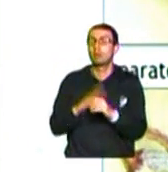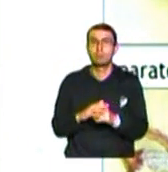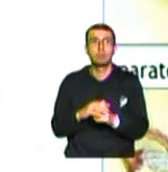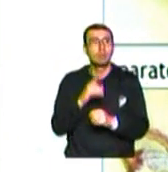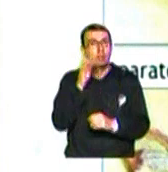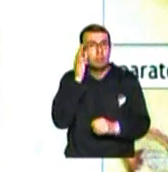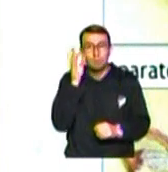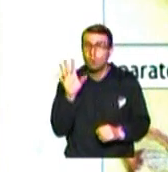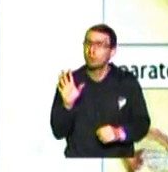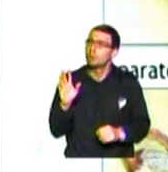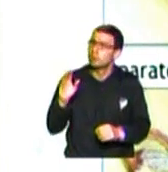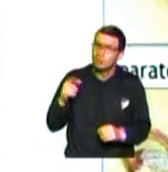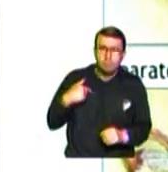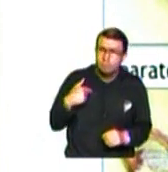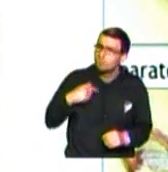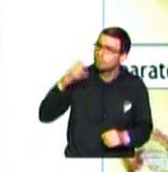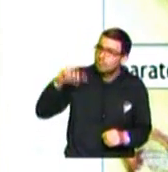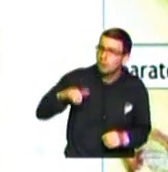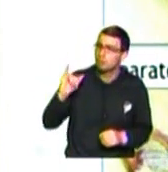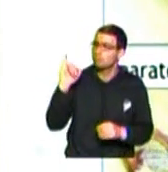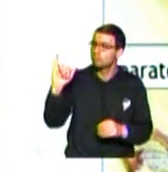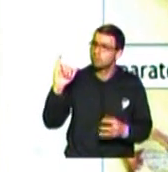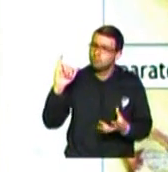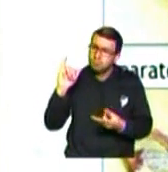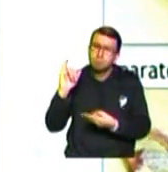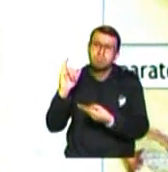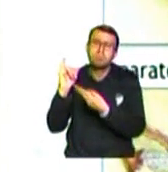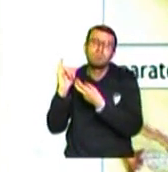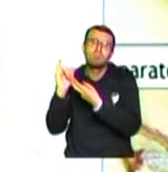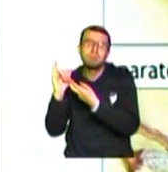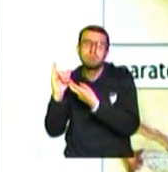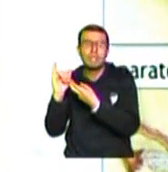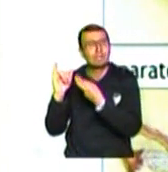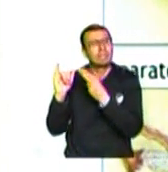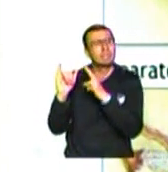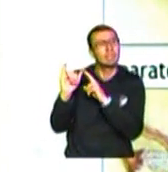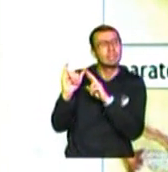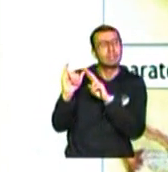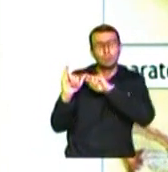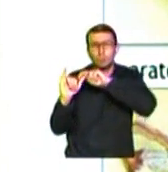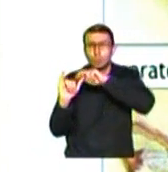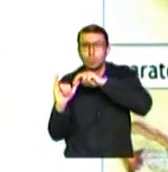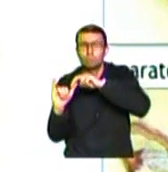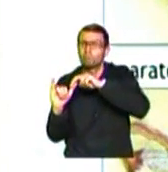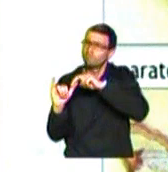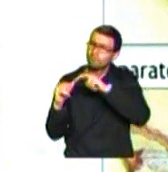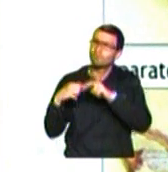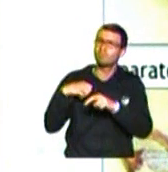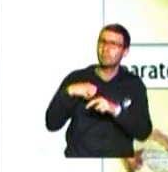masa muy grande para yo por tacto vaginal decirle a la señora si tiene o no tiene. Entonces, en conclusión,